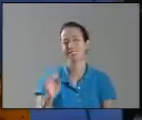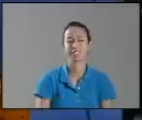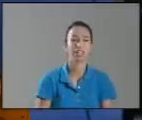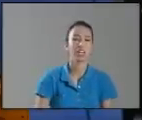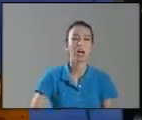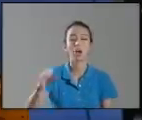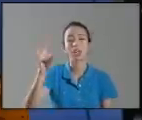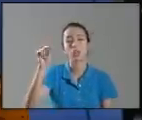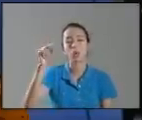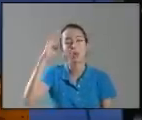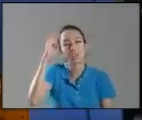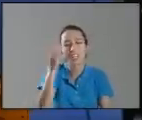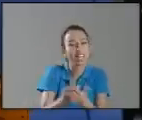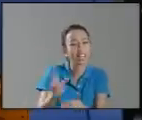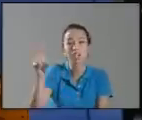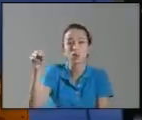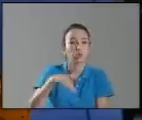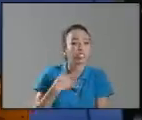guatemaltecas y guatemaltecos?